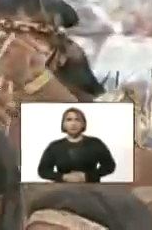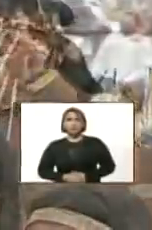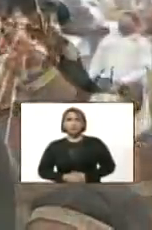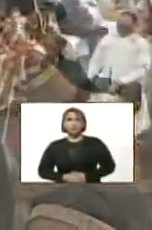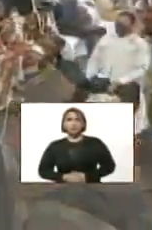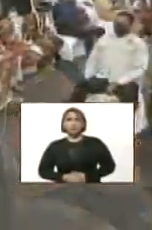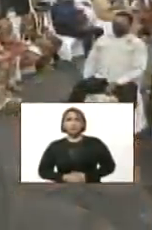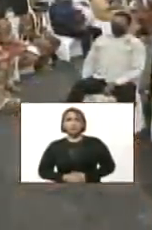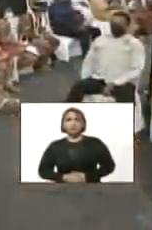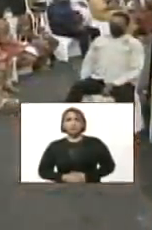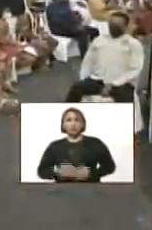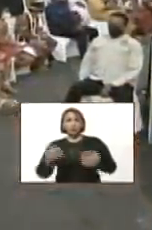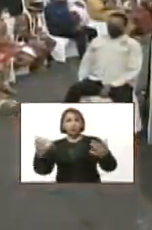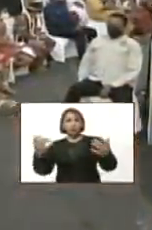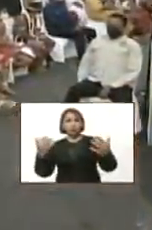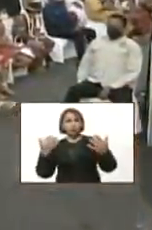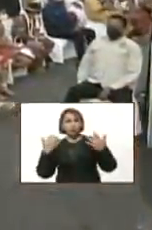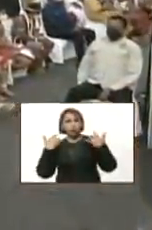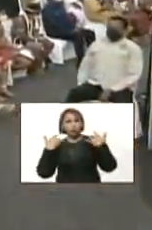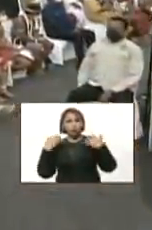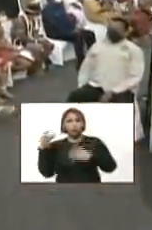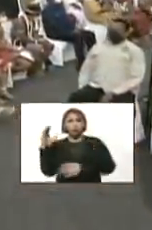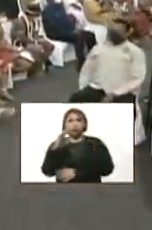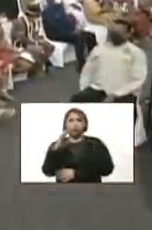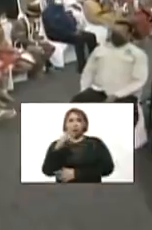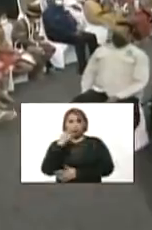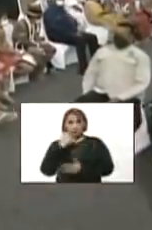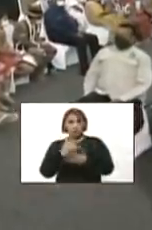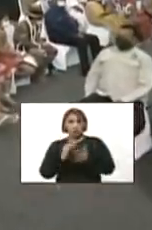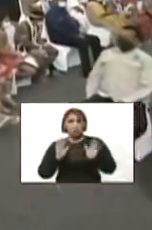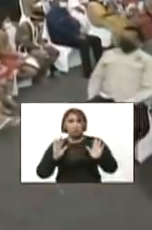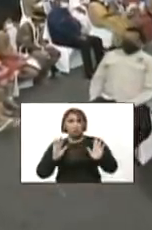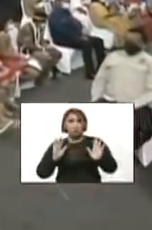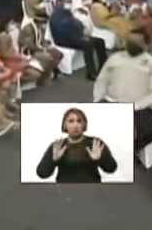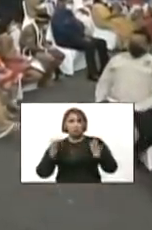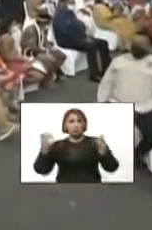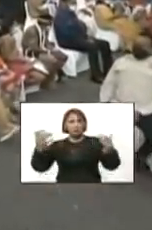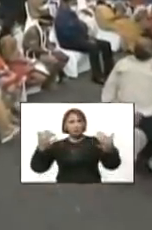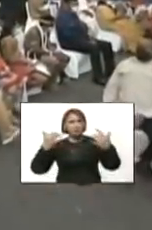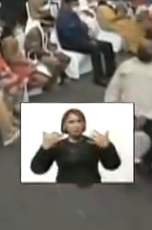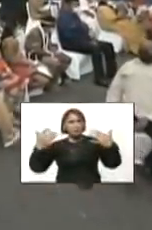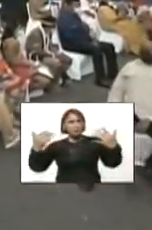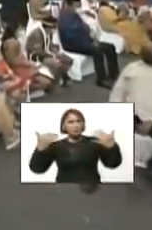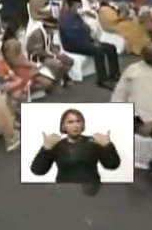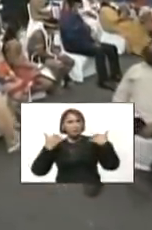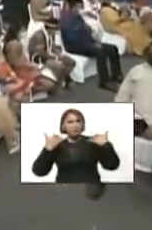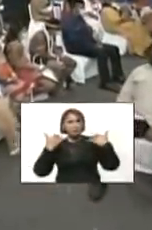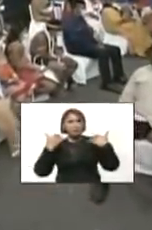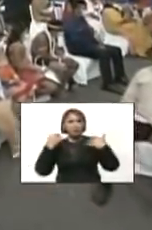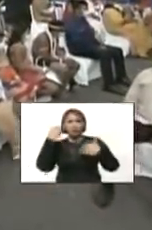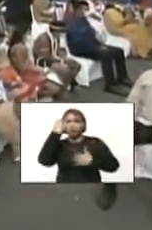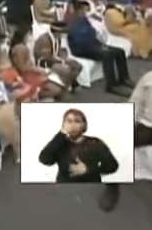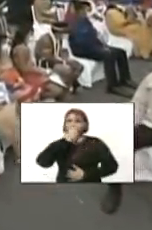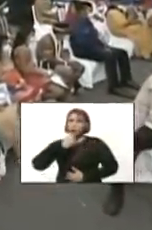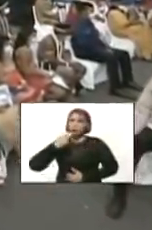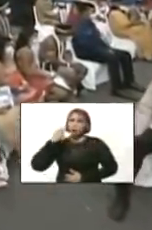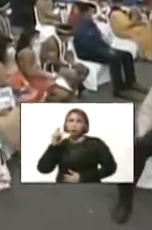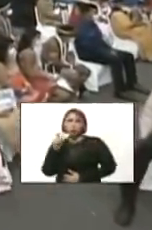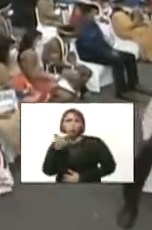Está llegando el aire fresco de Caracas, fíjense. Este aire fresco que pegó en el rostro de